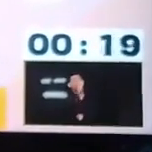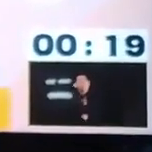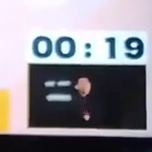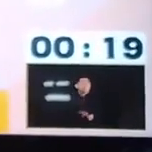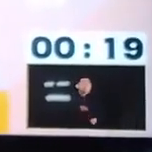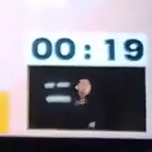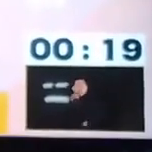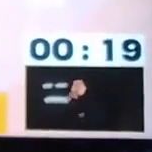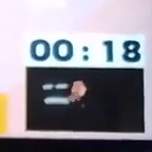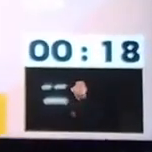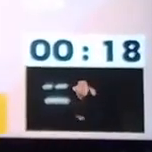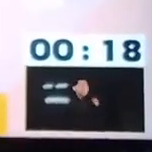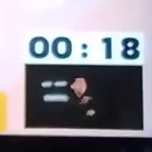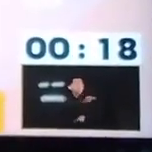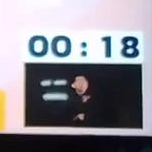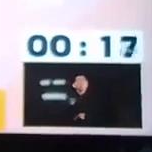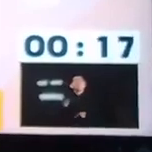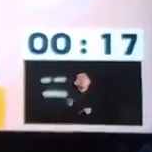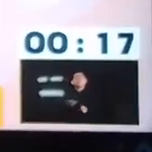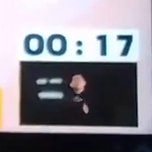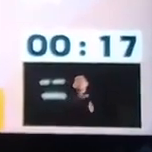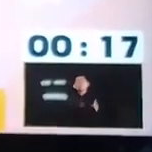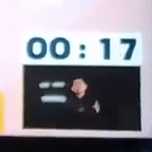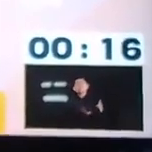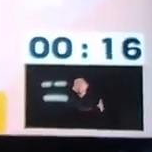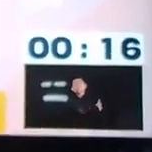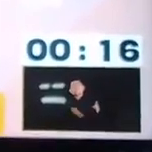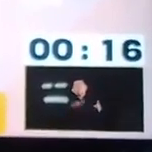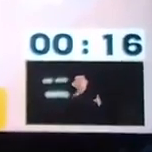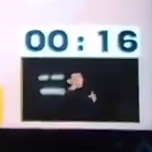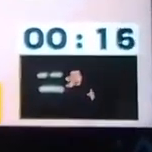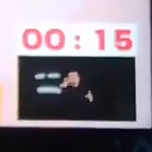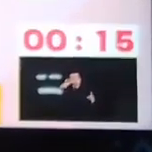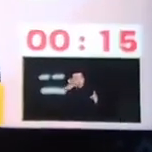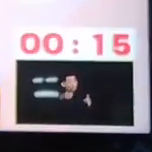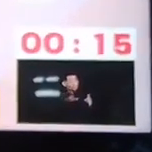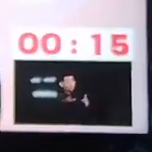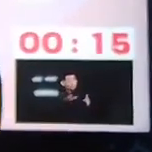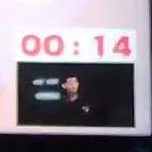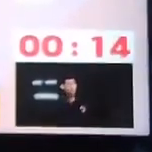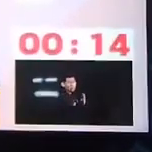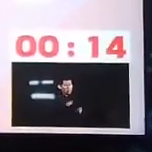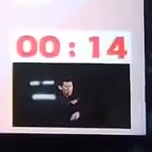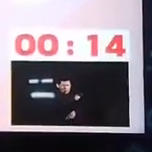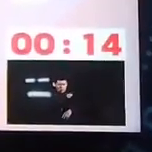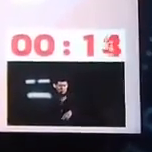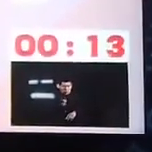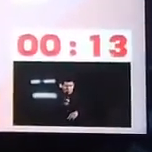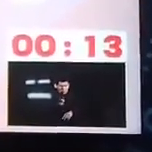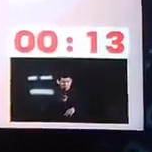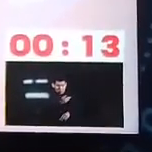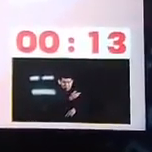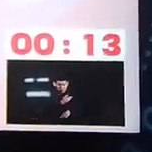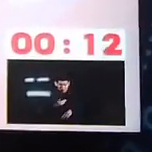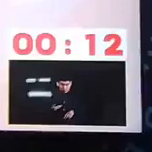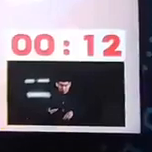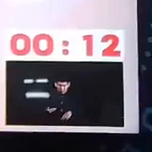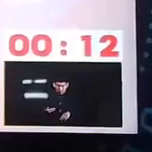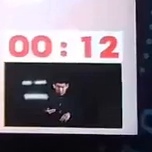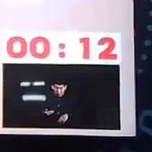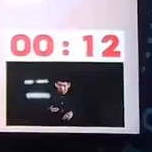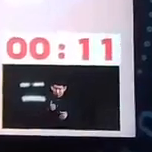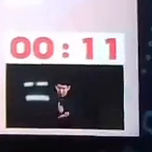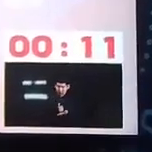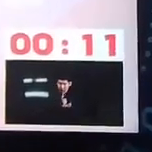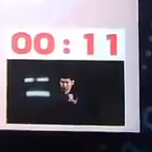tanto con el difunto Miguel Barbosa? ¿No será que Miguel Barbosa te llevó a ser presidente municipal?